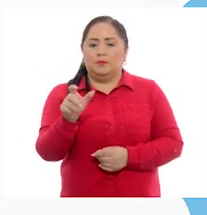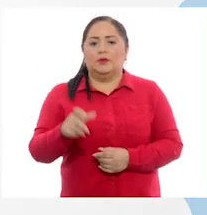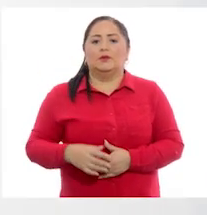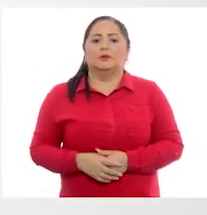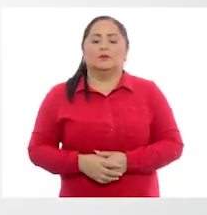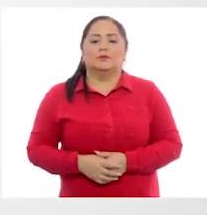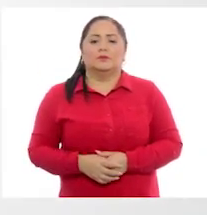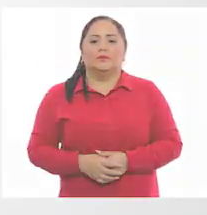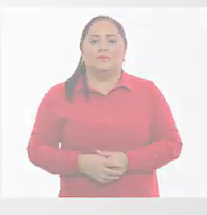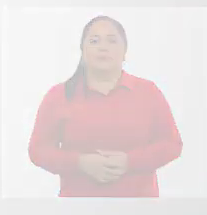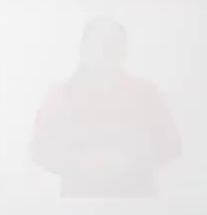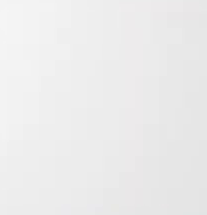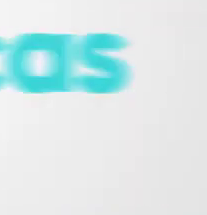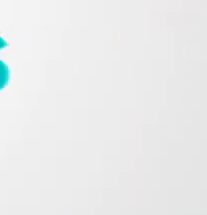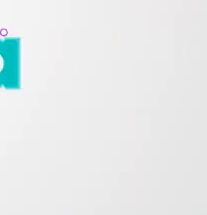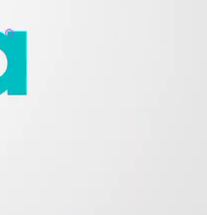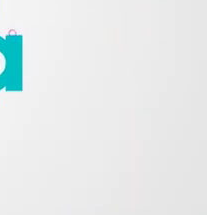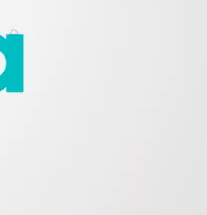.mx